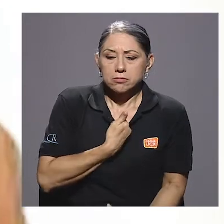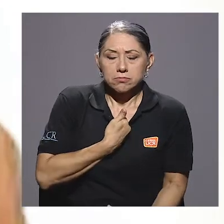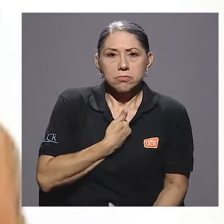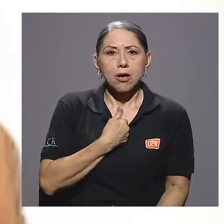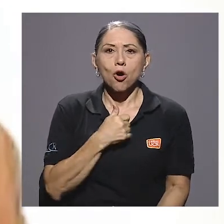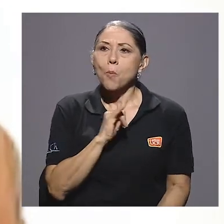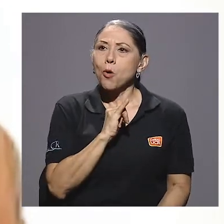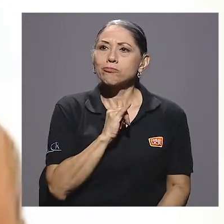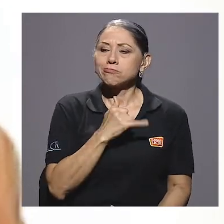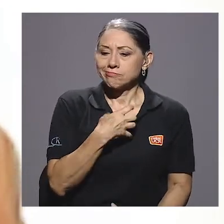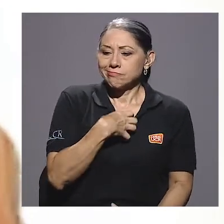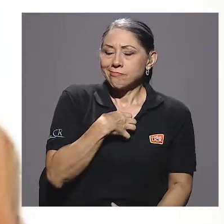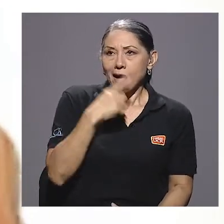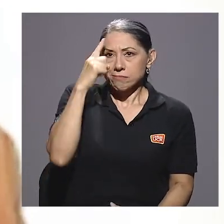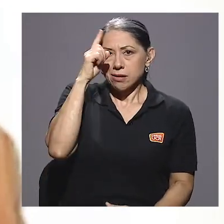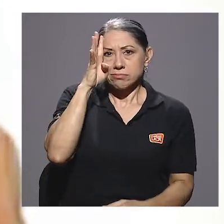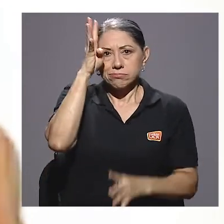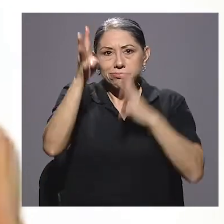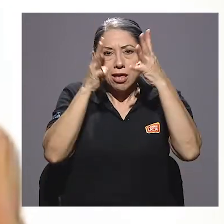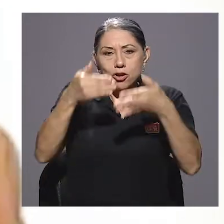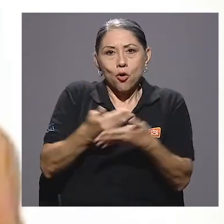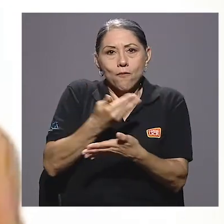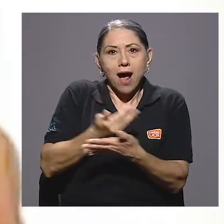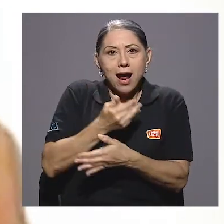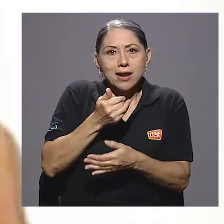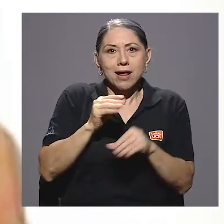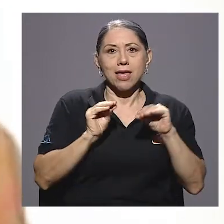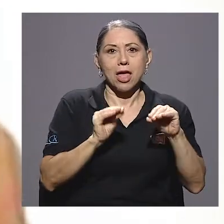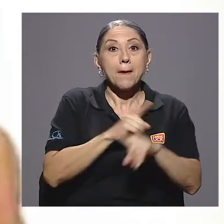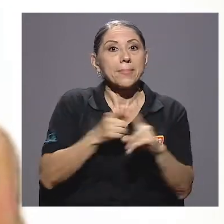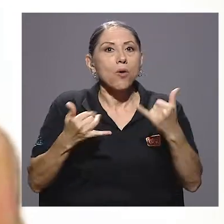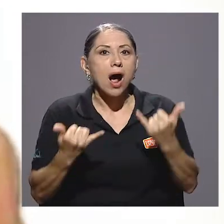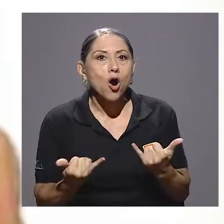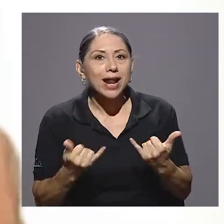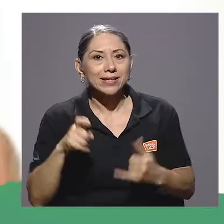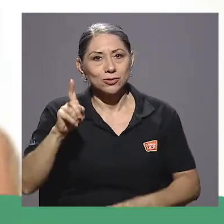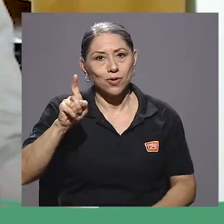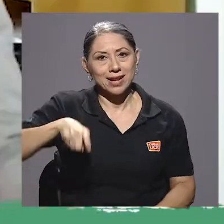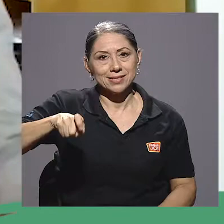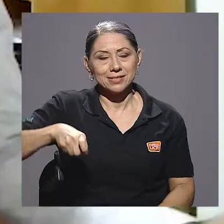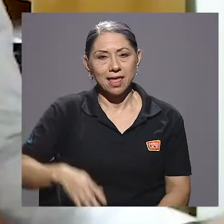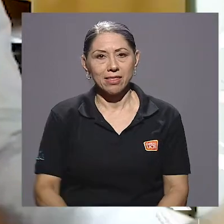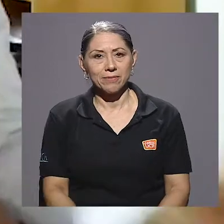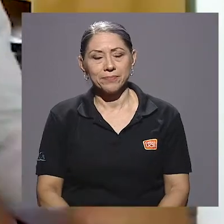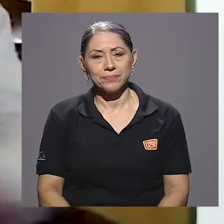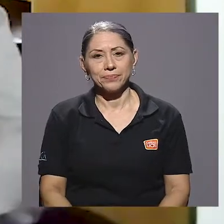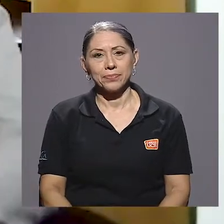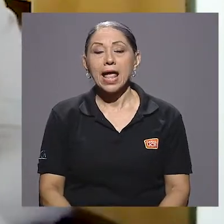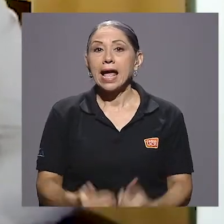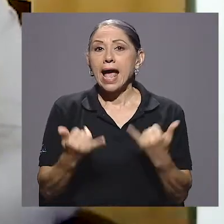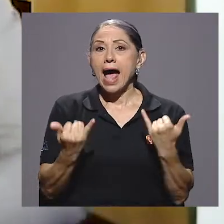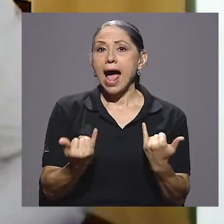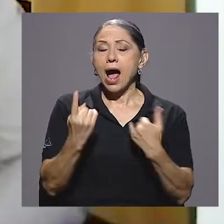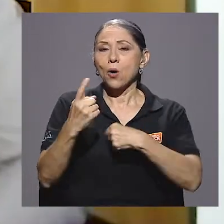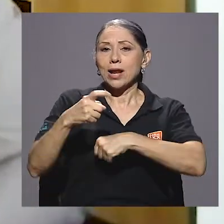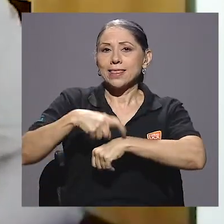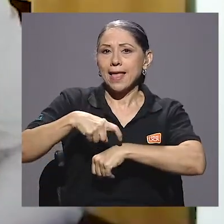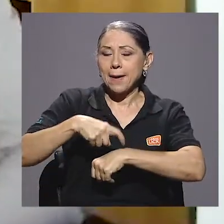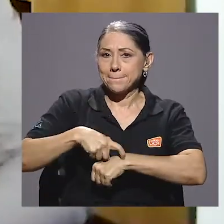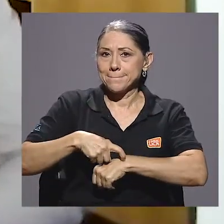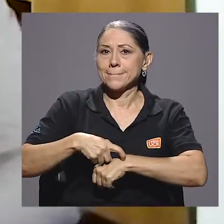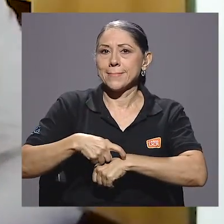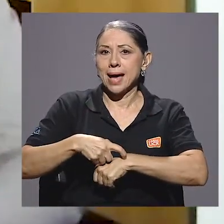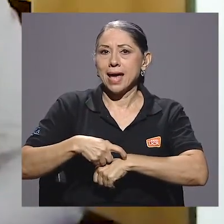una forma de innovar prácticas pedagógicas, pero en este momento es una necesidad. Estamos en una